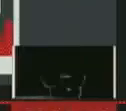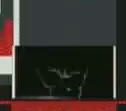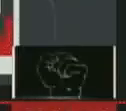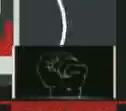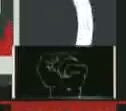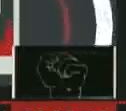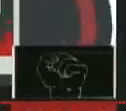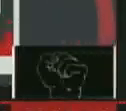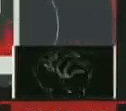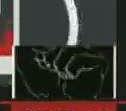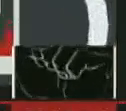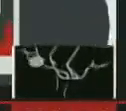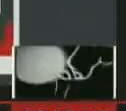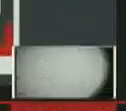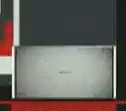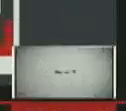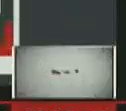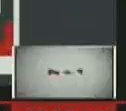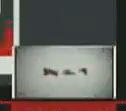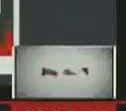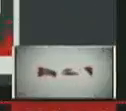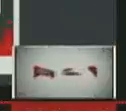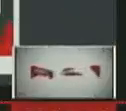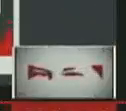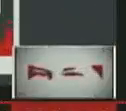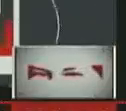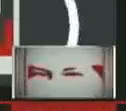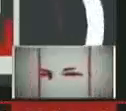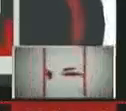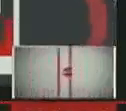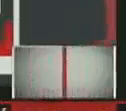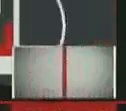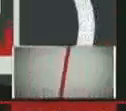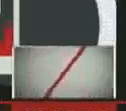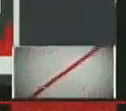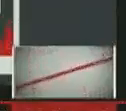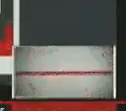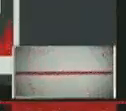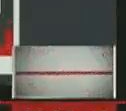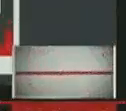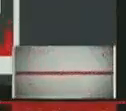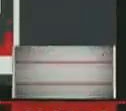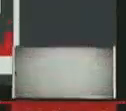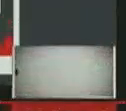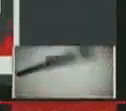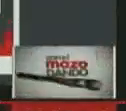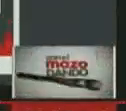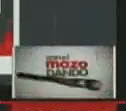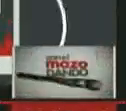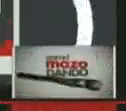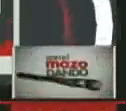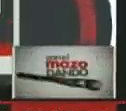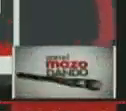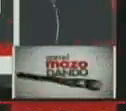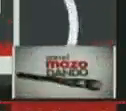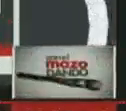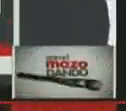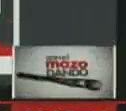Ah. Bueno, felicidades. ¿Cómo está todo por allá? ¿Qué me cuenta? Aquí estamos, presidente, haciendo el